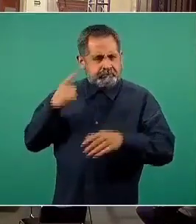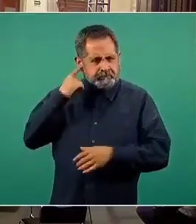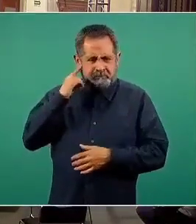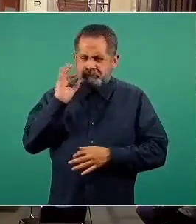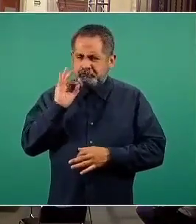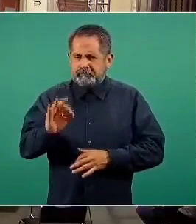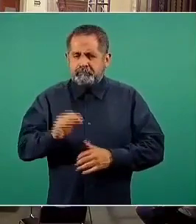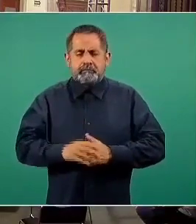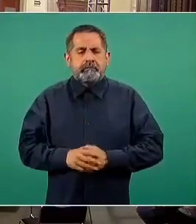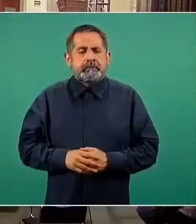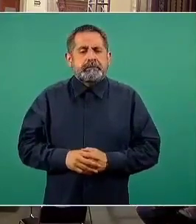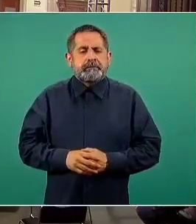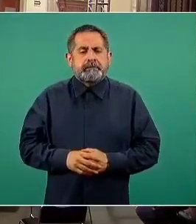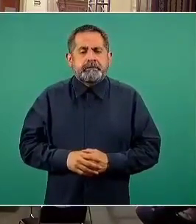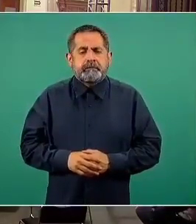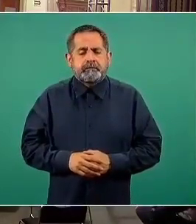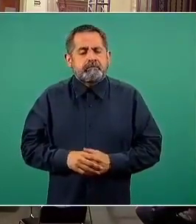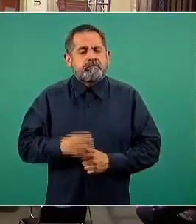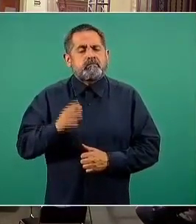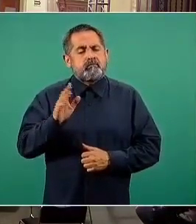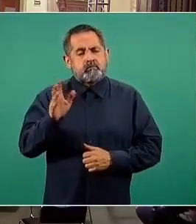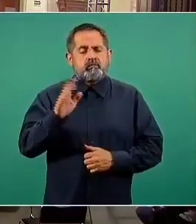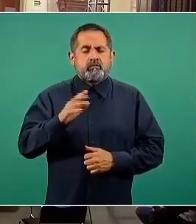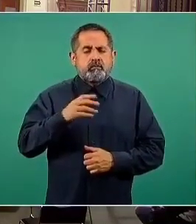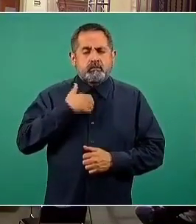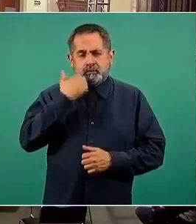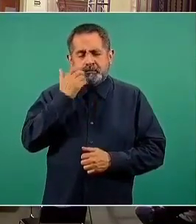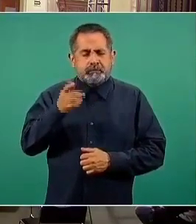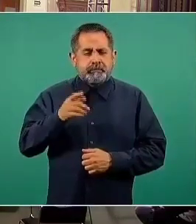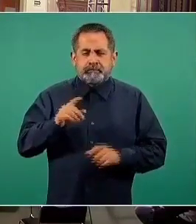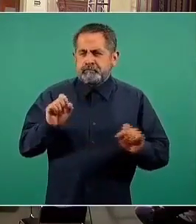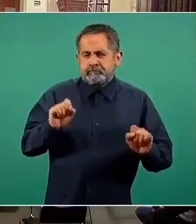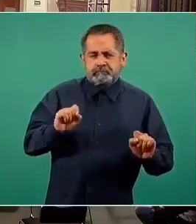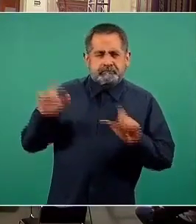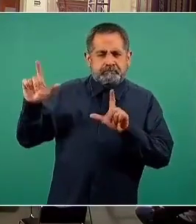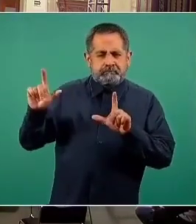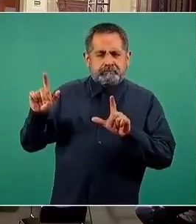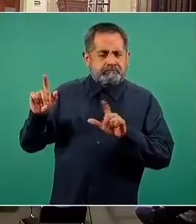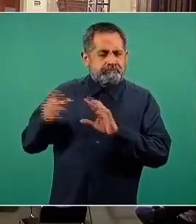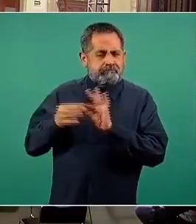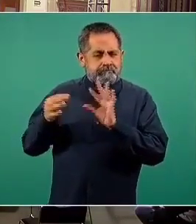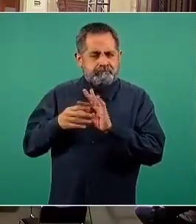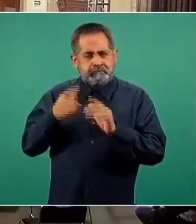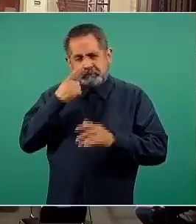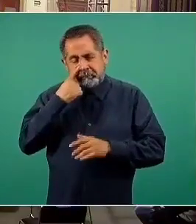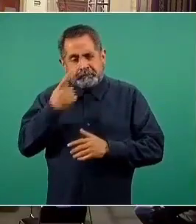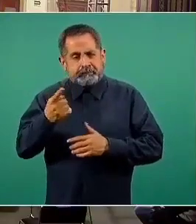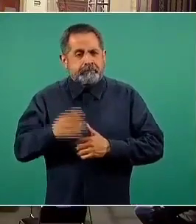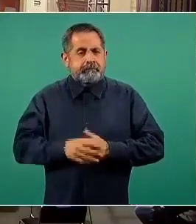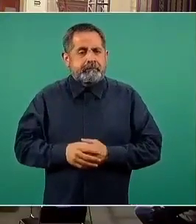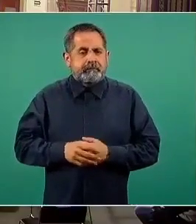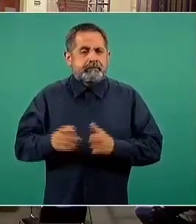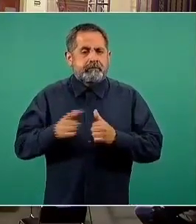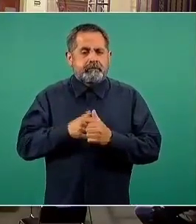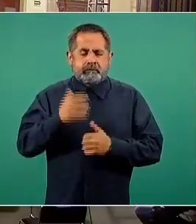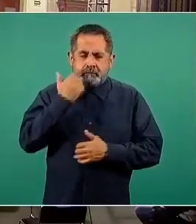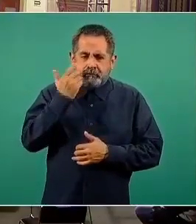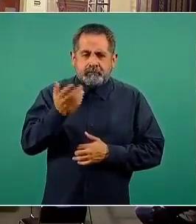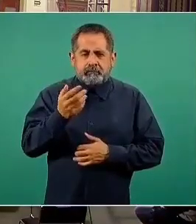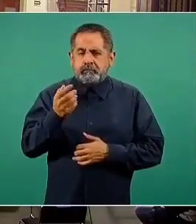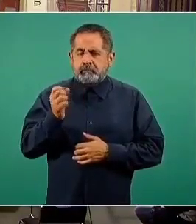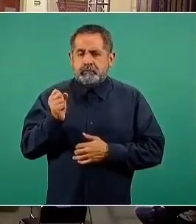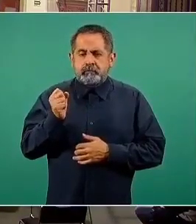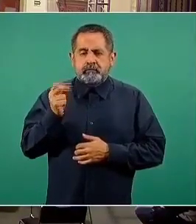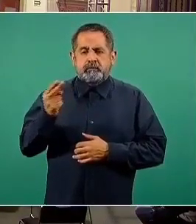Adelante. Perfecto. Bueno, quisiera yo que me pasaran la primera diapositiva. Quisiera agradecer al